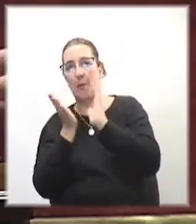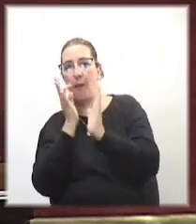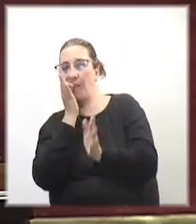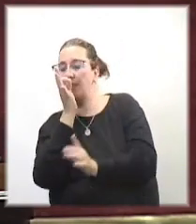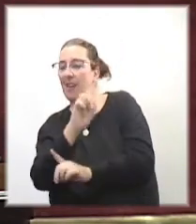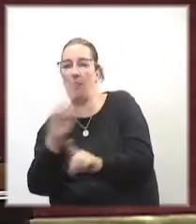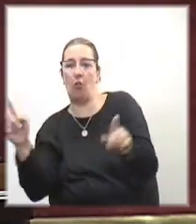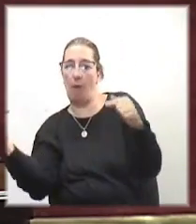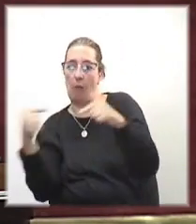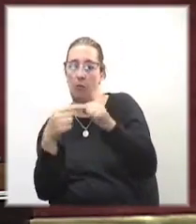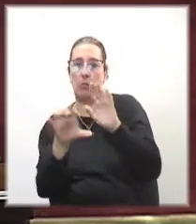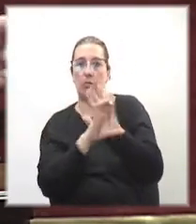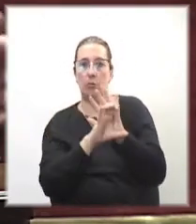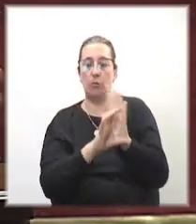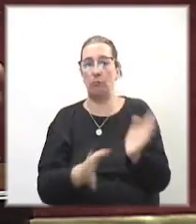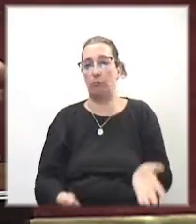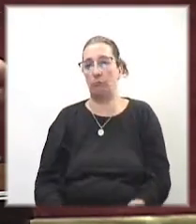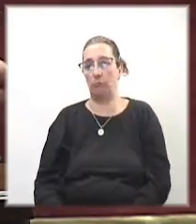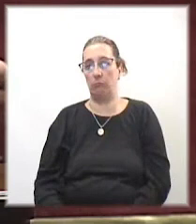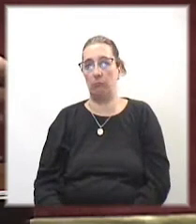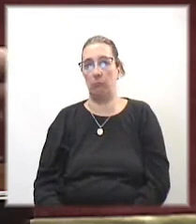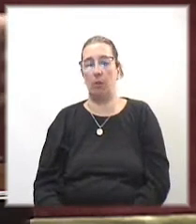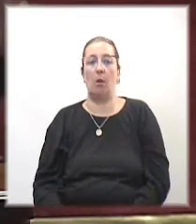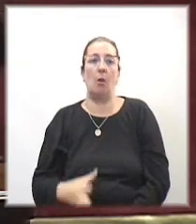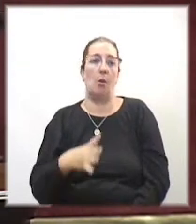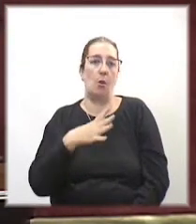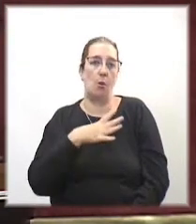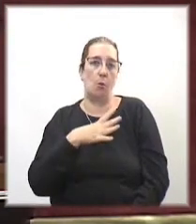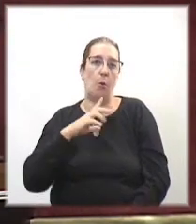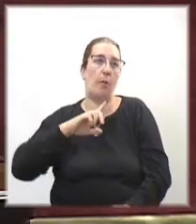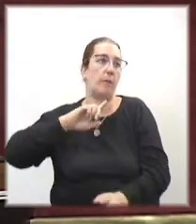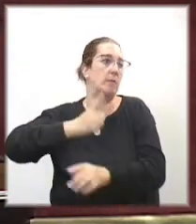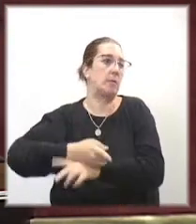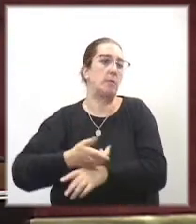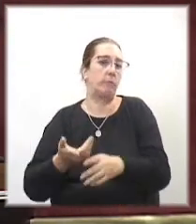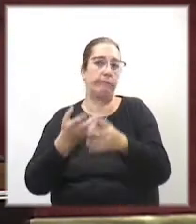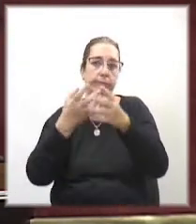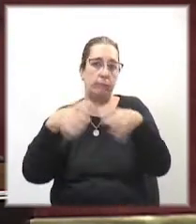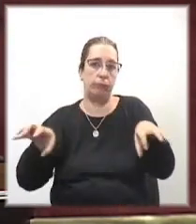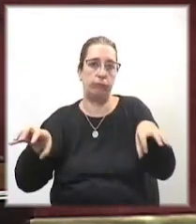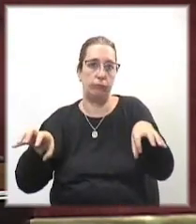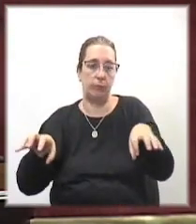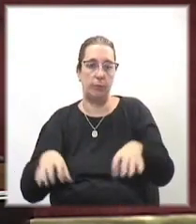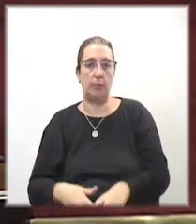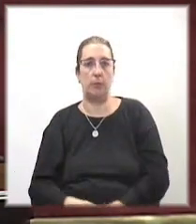que era inconstitucional. Hubo una decisión dividida y a eso mismo